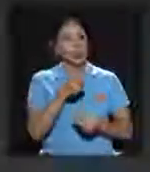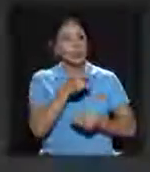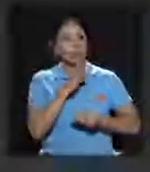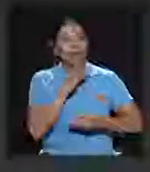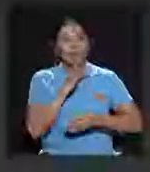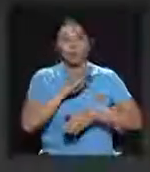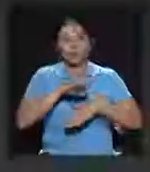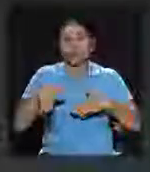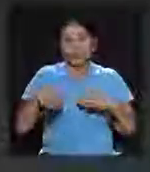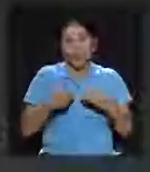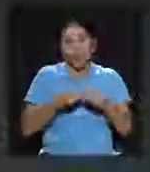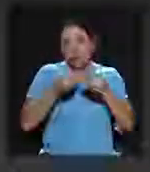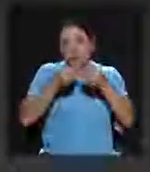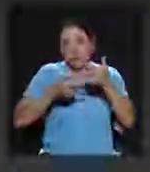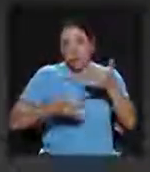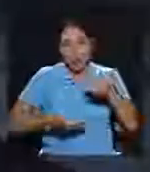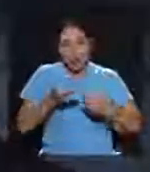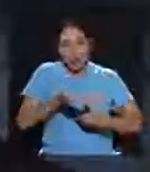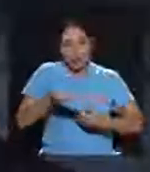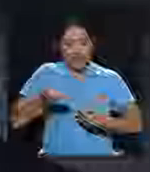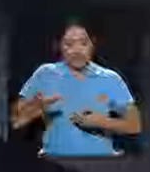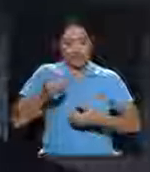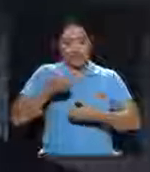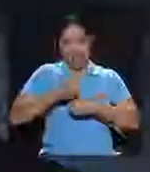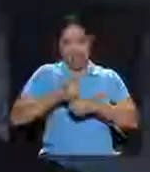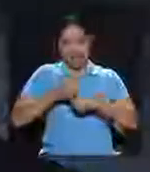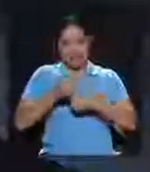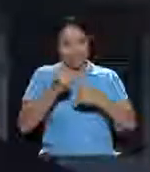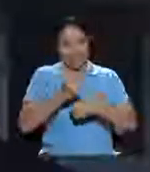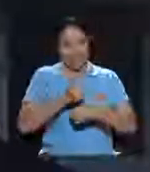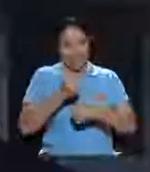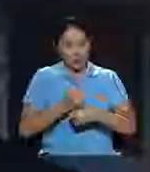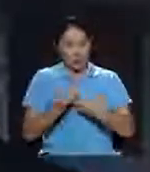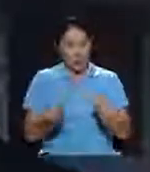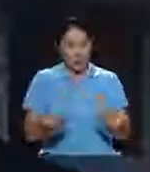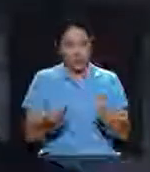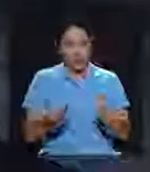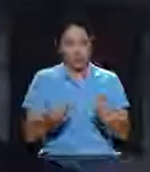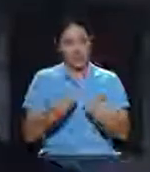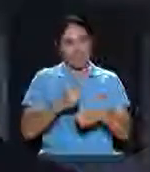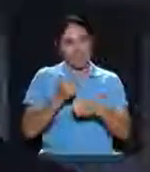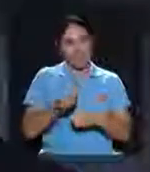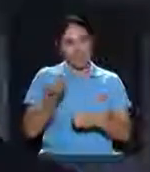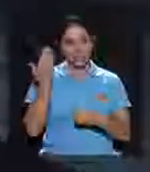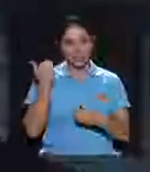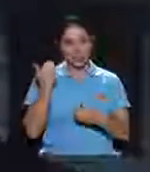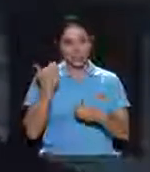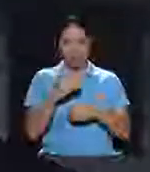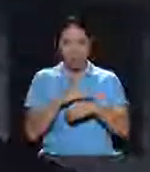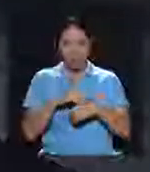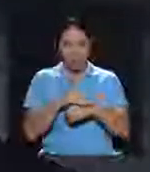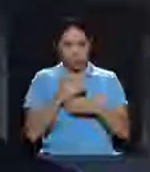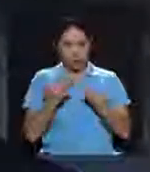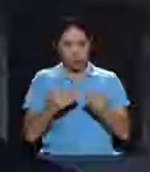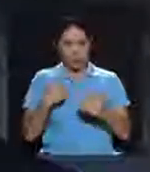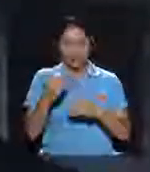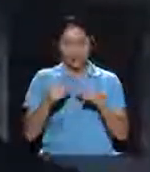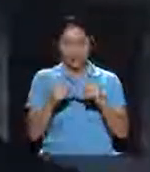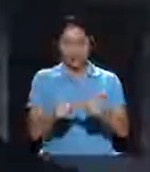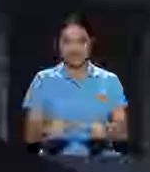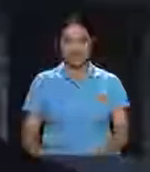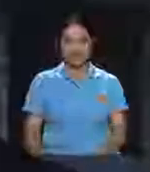todas las montones de cosas que está haciendo y ha hecho por favor regresamos